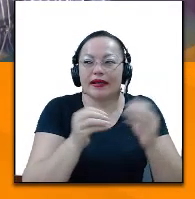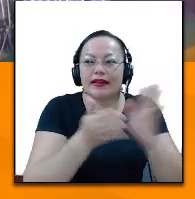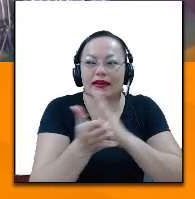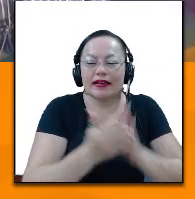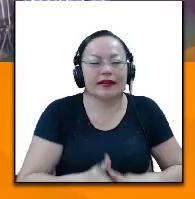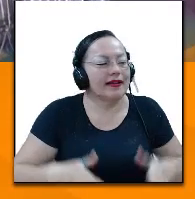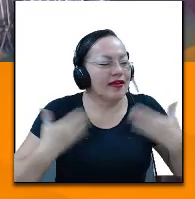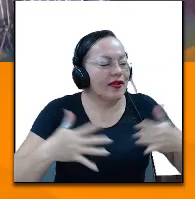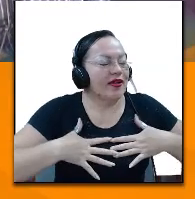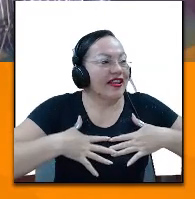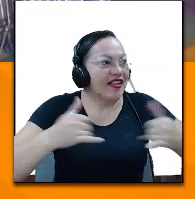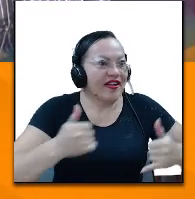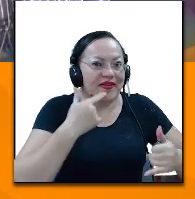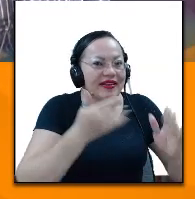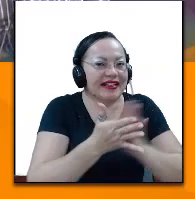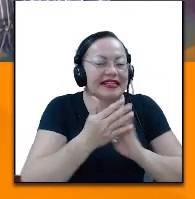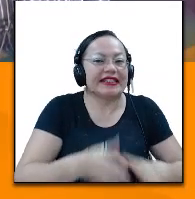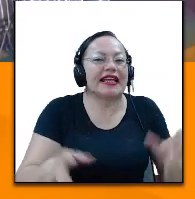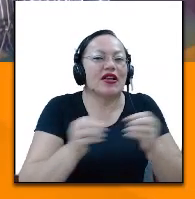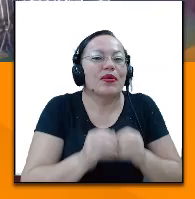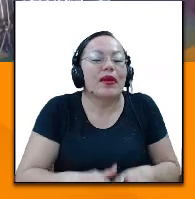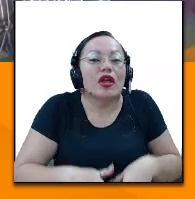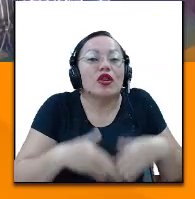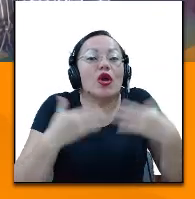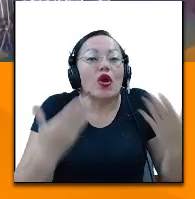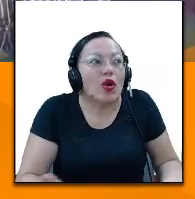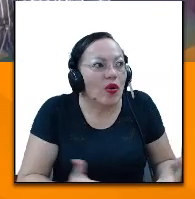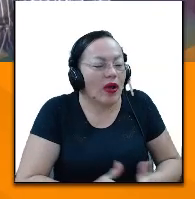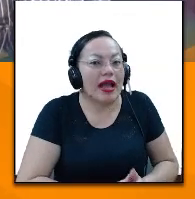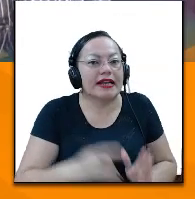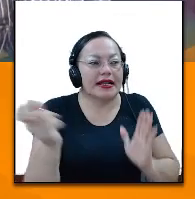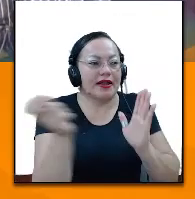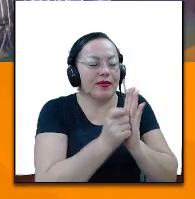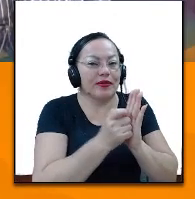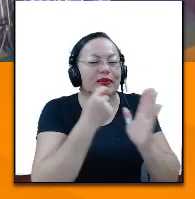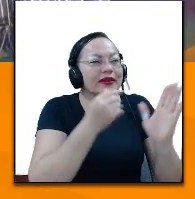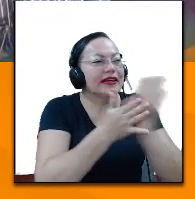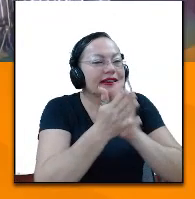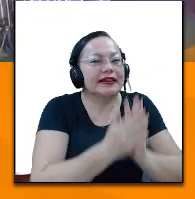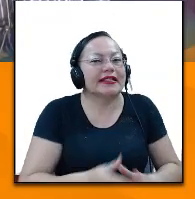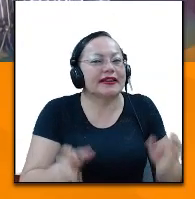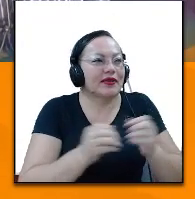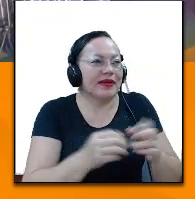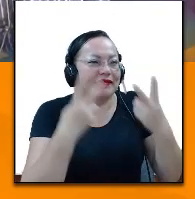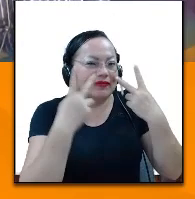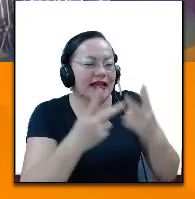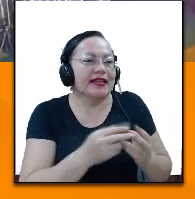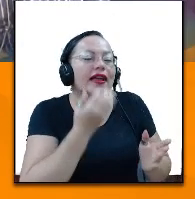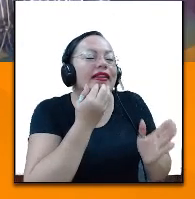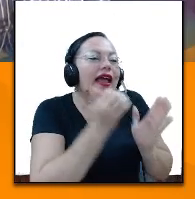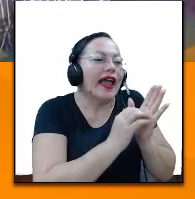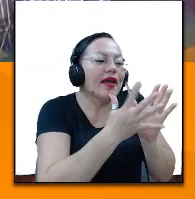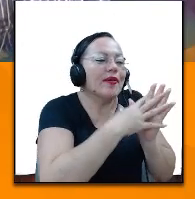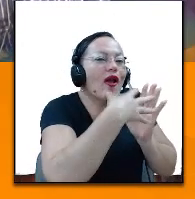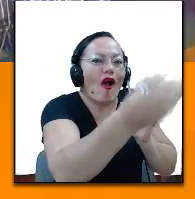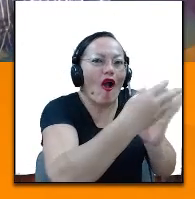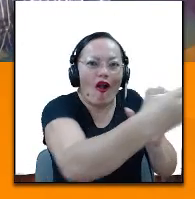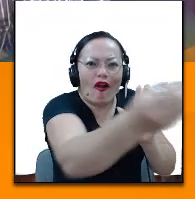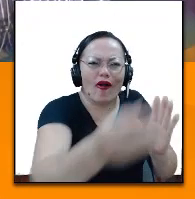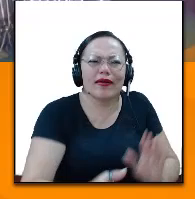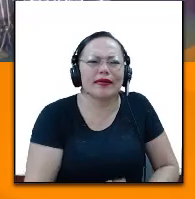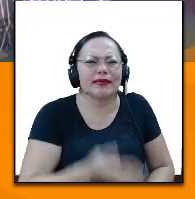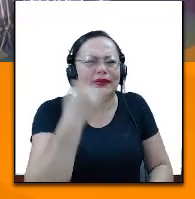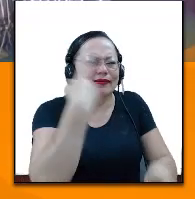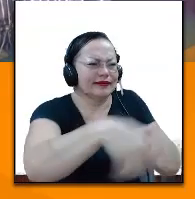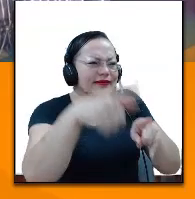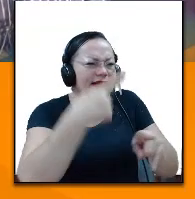y con mucha felicidad, que somos ahora el punto de partida para que otros vean y tomen ejemplo. Eso nos están copiando